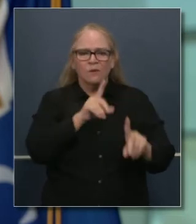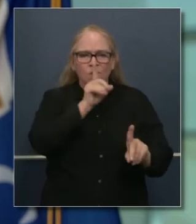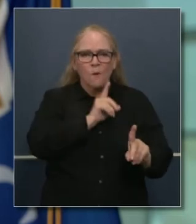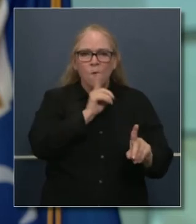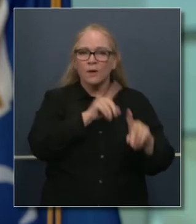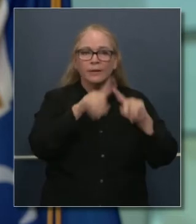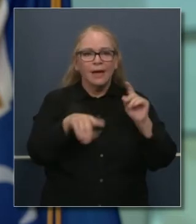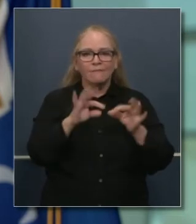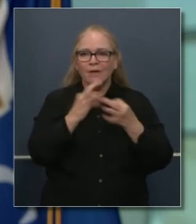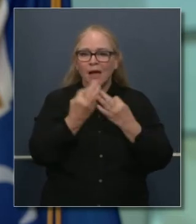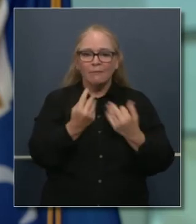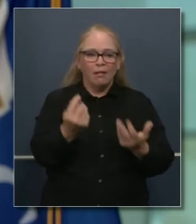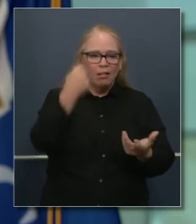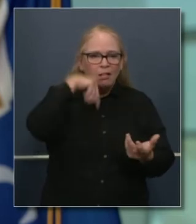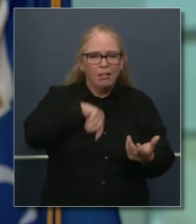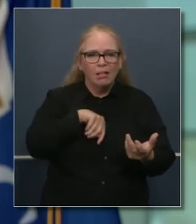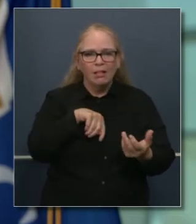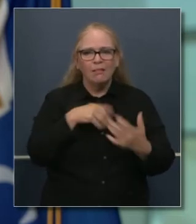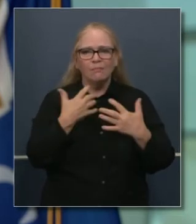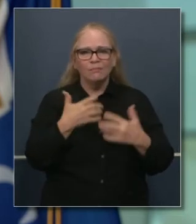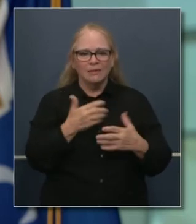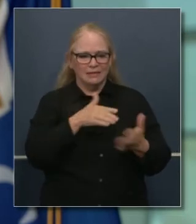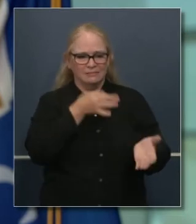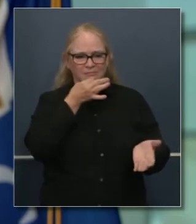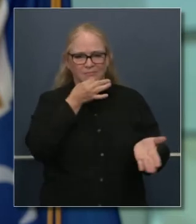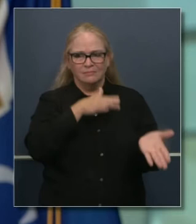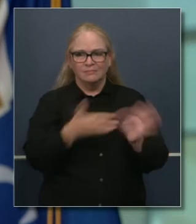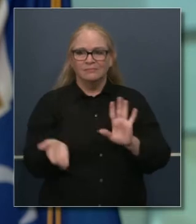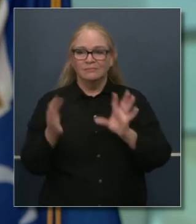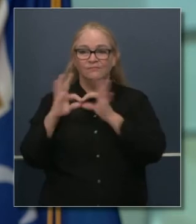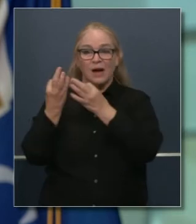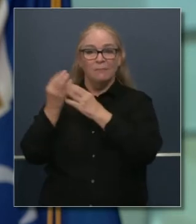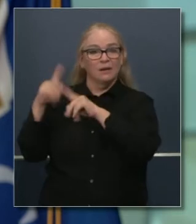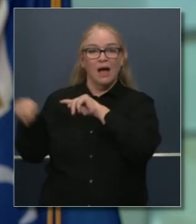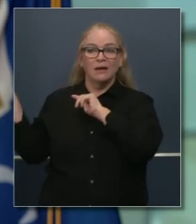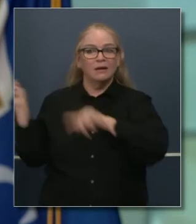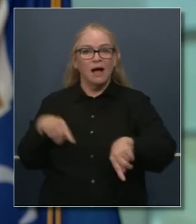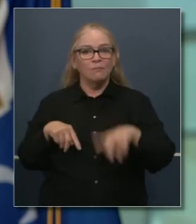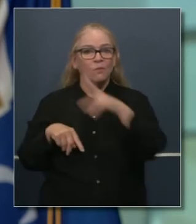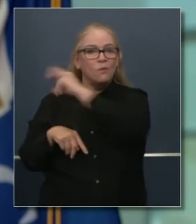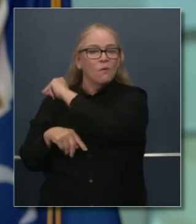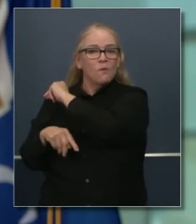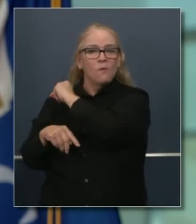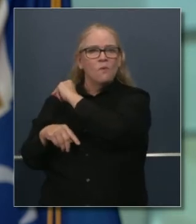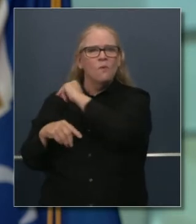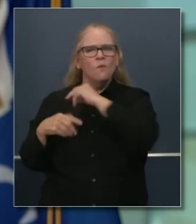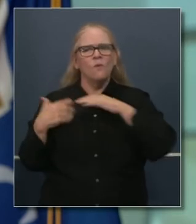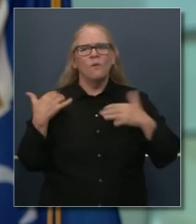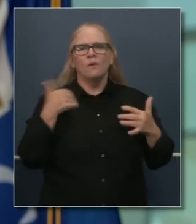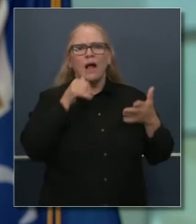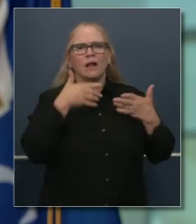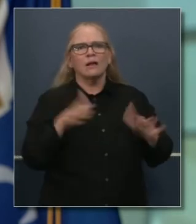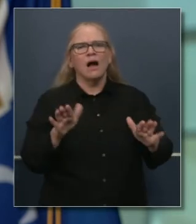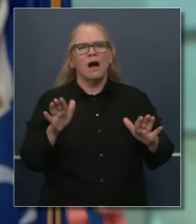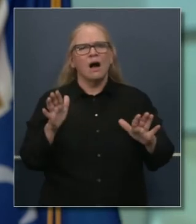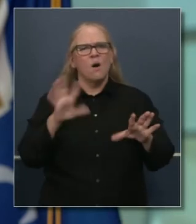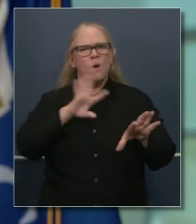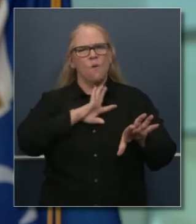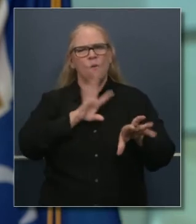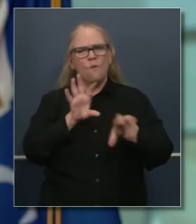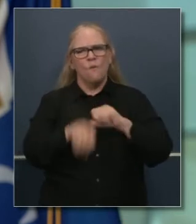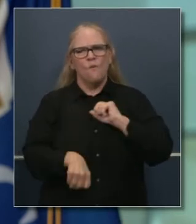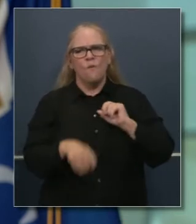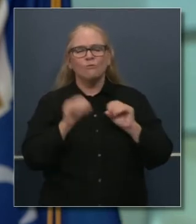unidad de cuidados intensivos entubados que probablemente podrán perder sus vidas que no pueden estar con sus seres queridos no pueden